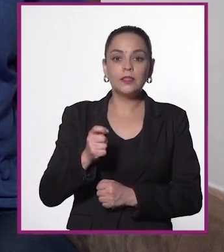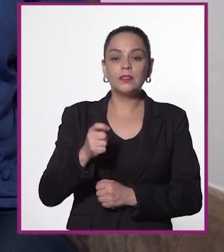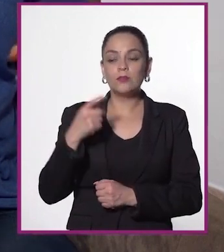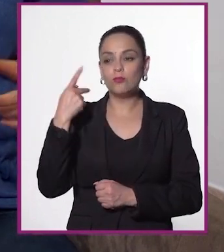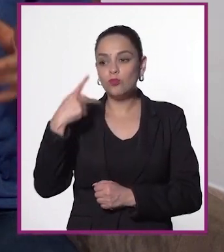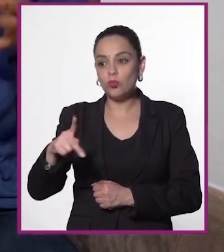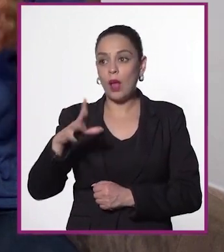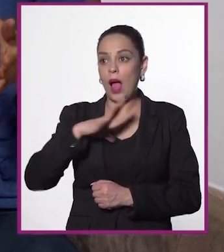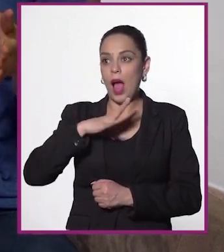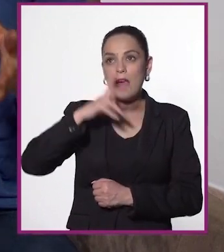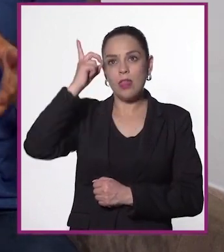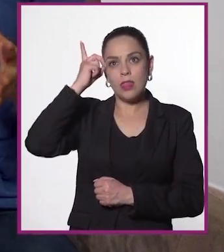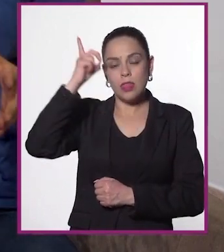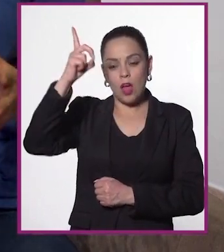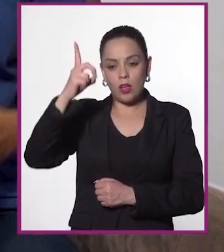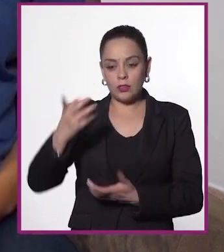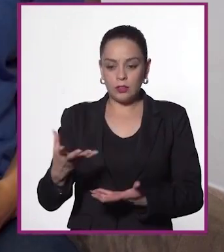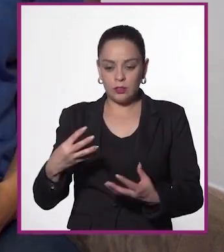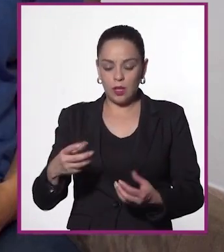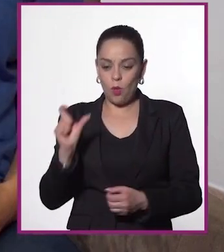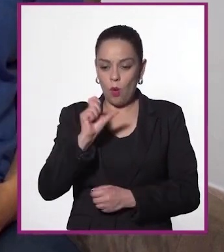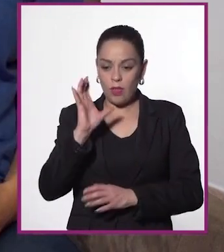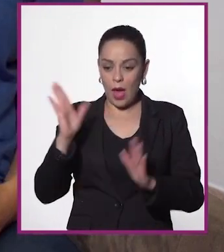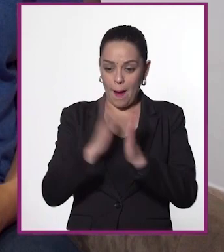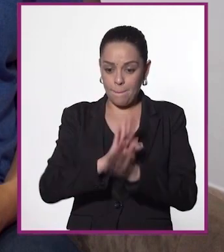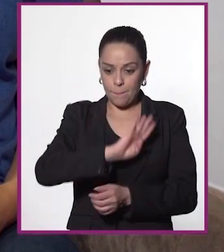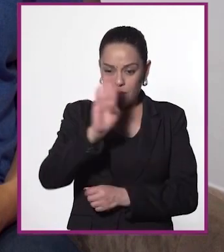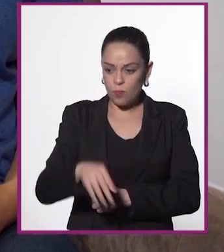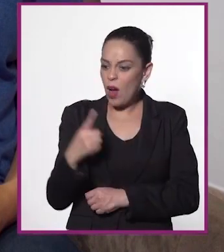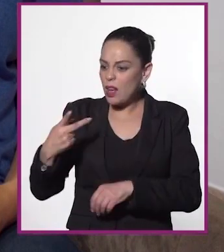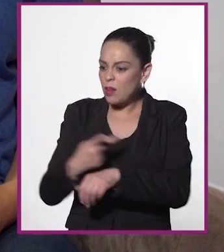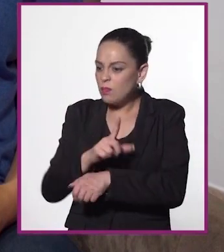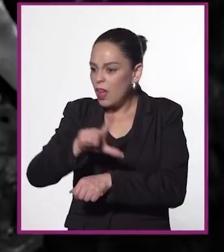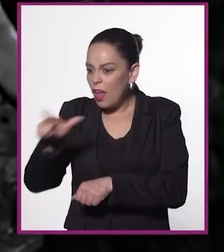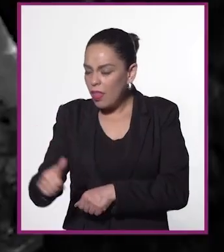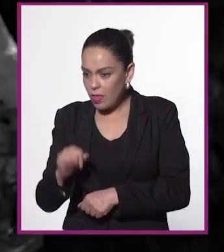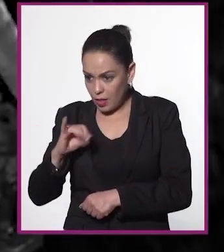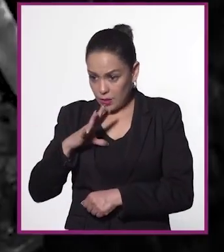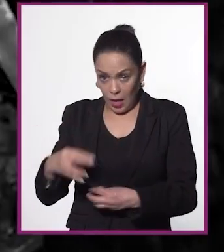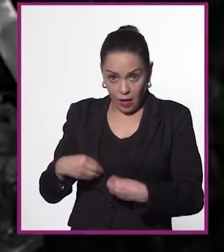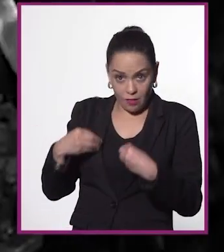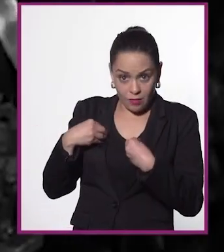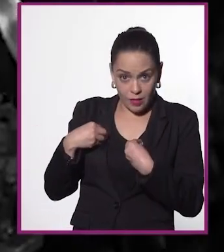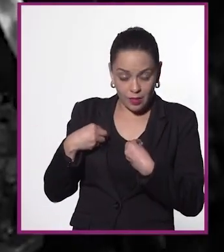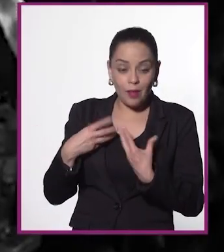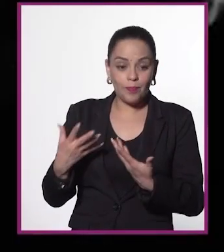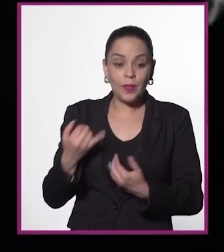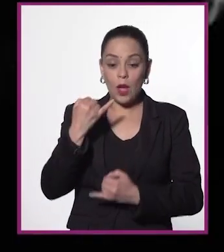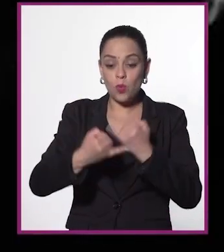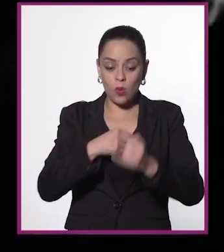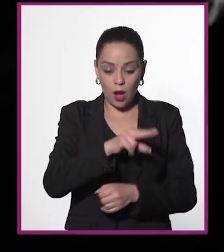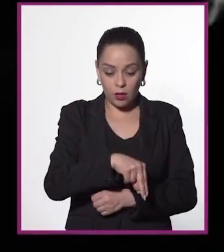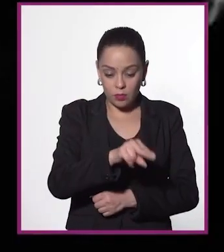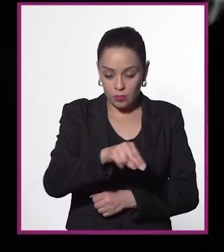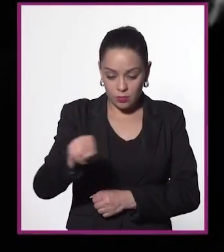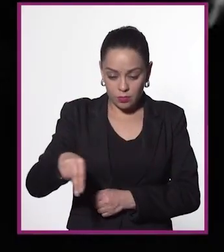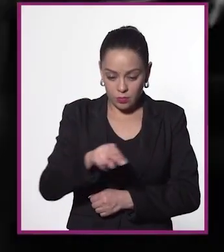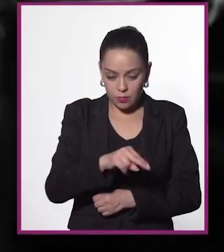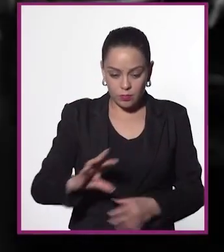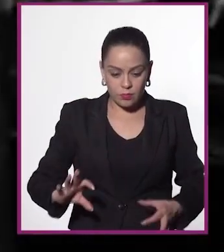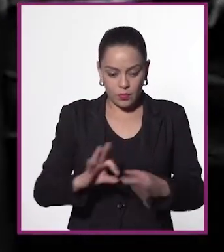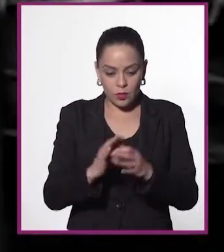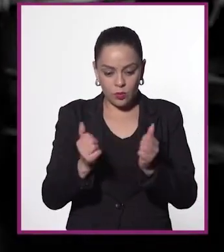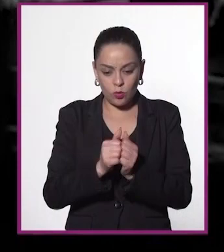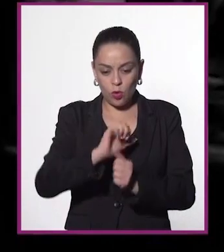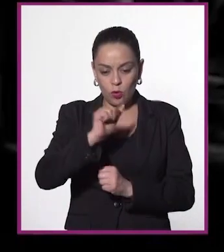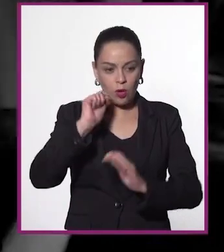existencia de Dios y la vida después de la muerte. Y el juego de ajedrez, que por cierto se intercala con otras escenas que suman mucho